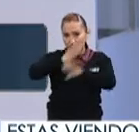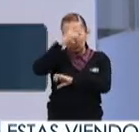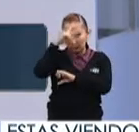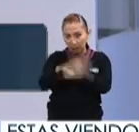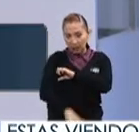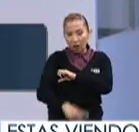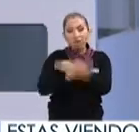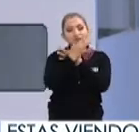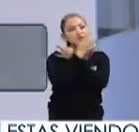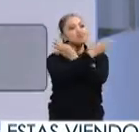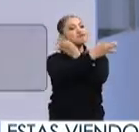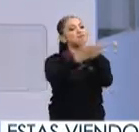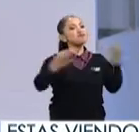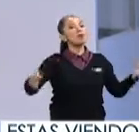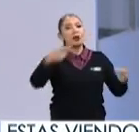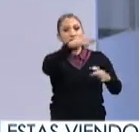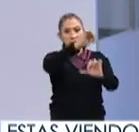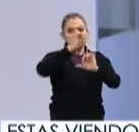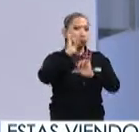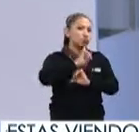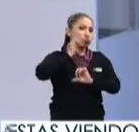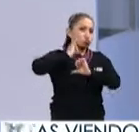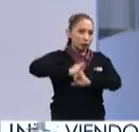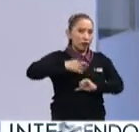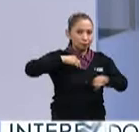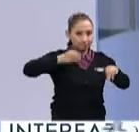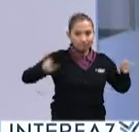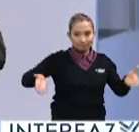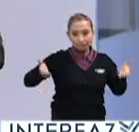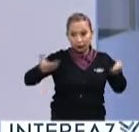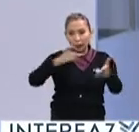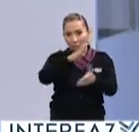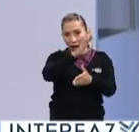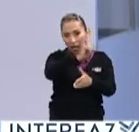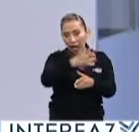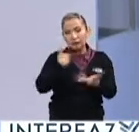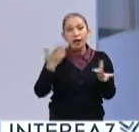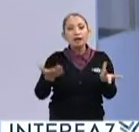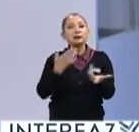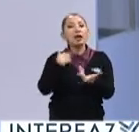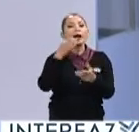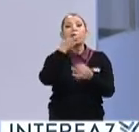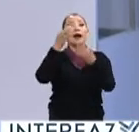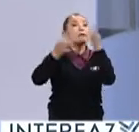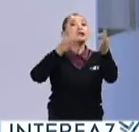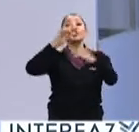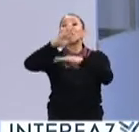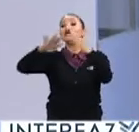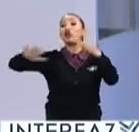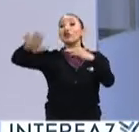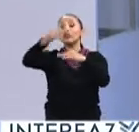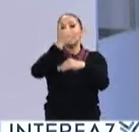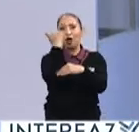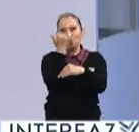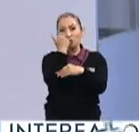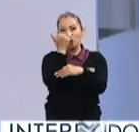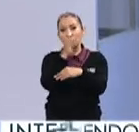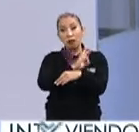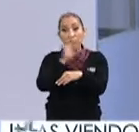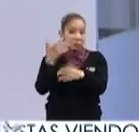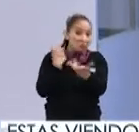de México, y pues la encargada de la movilización pues de becas ahí, pues se da a conocer a las estudiantes